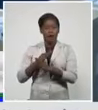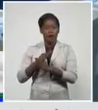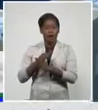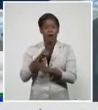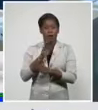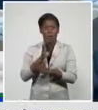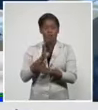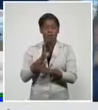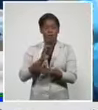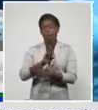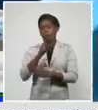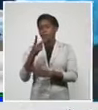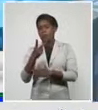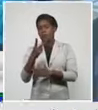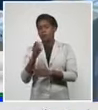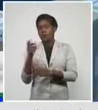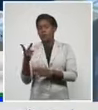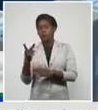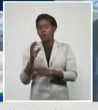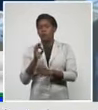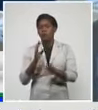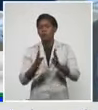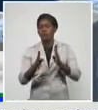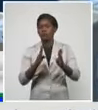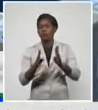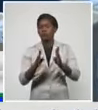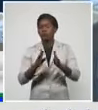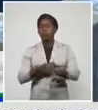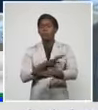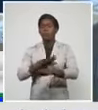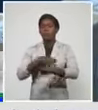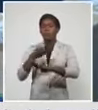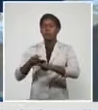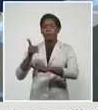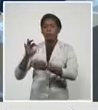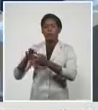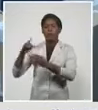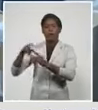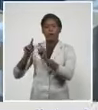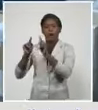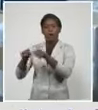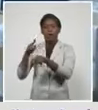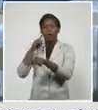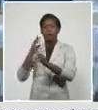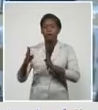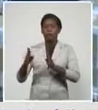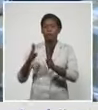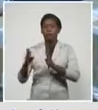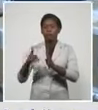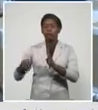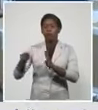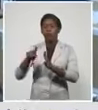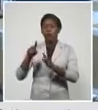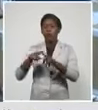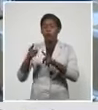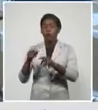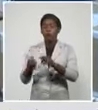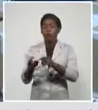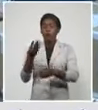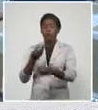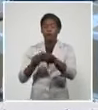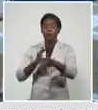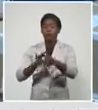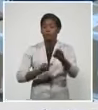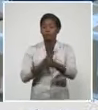se extendió a la provincia de Guantánamo por la cantidad de pacientes que estaban saliendo en la provincia de Guantánamo. Y